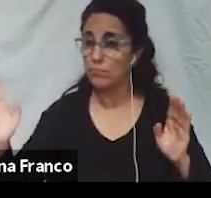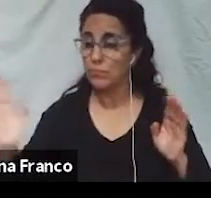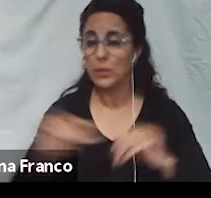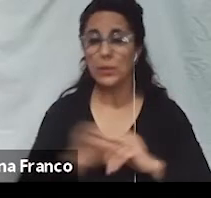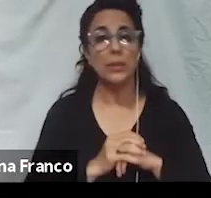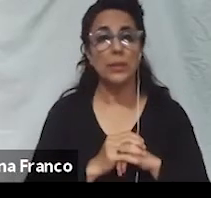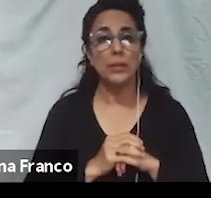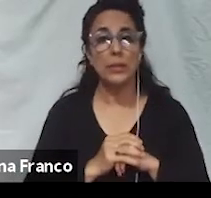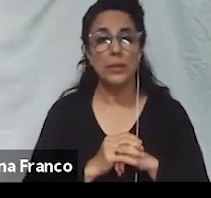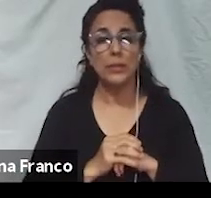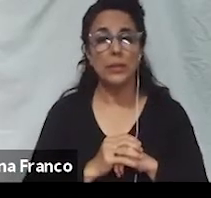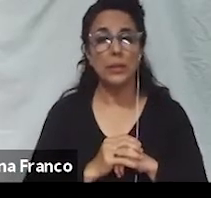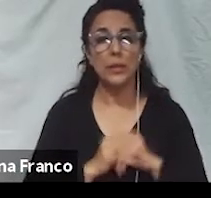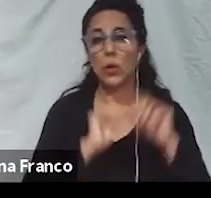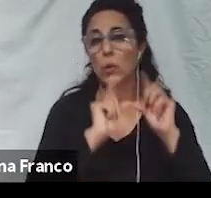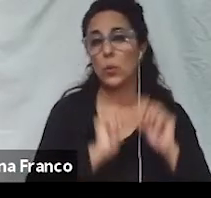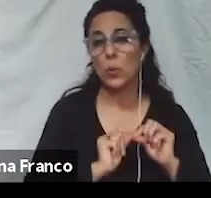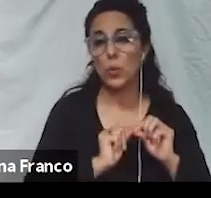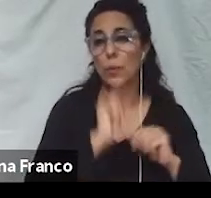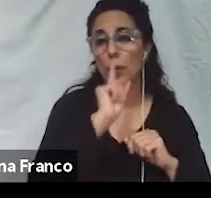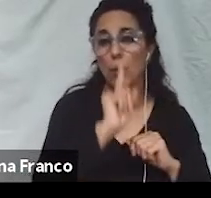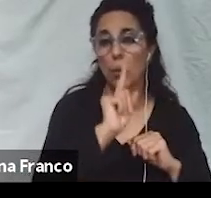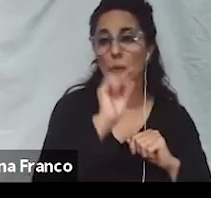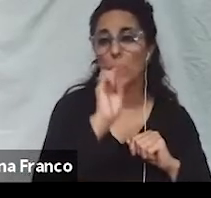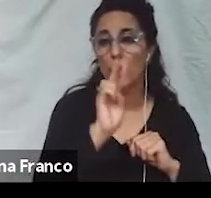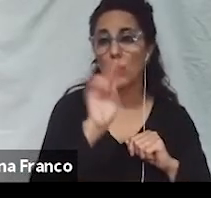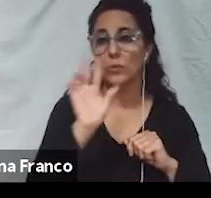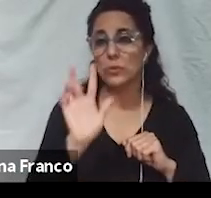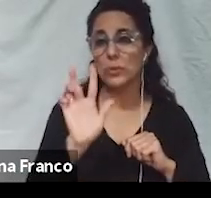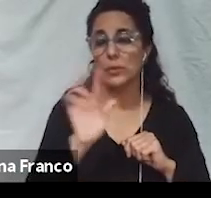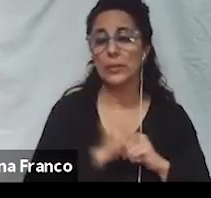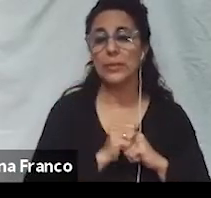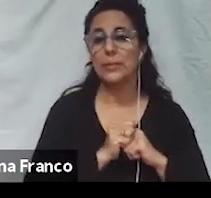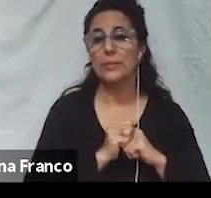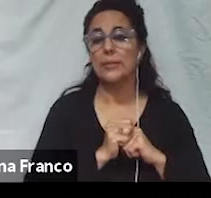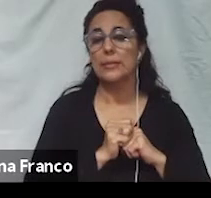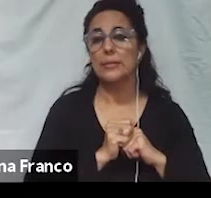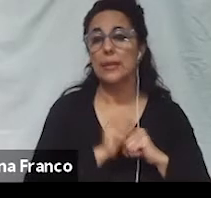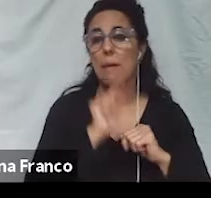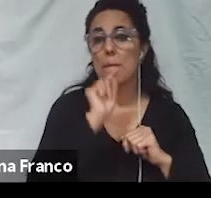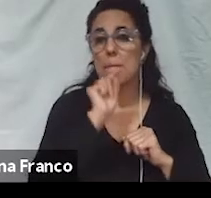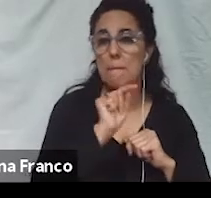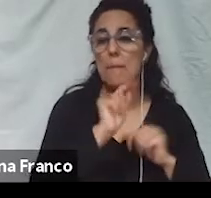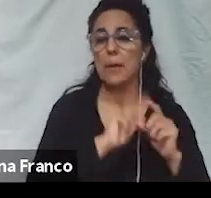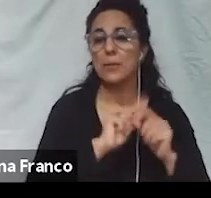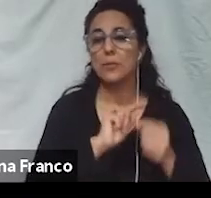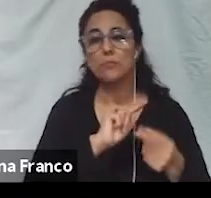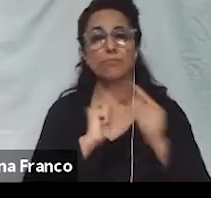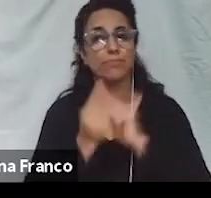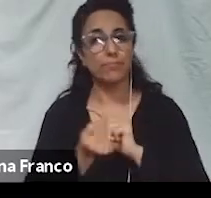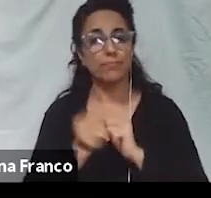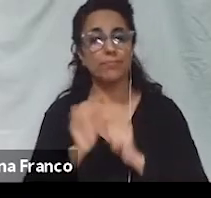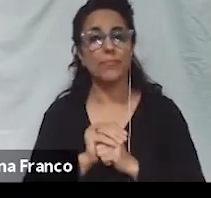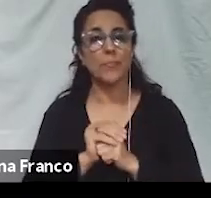Entonces, los pasos están ordenados por números, digamos paso 1, 2, 3, y en cada paso los incisos por